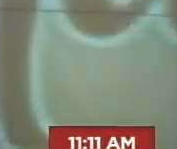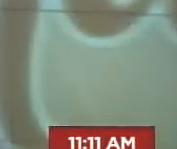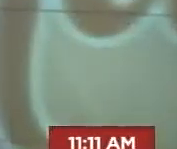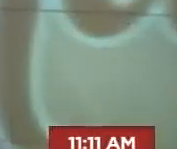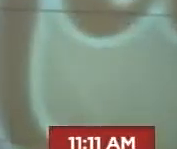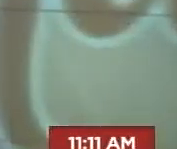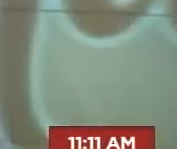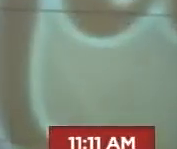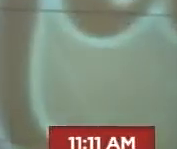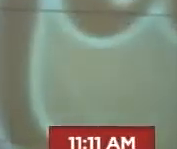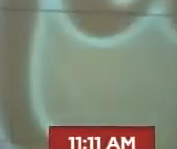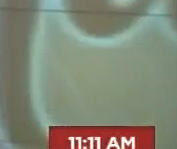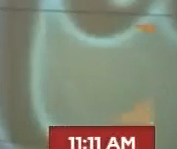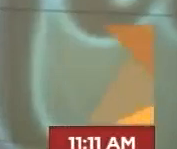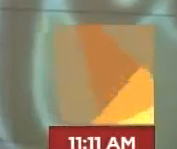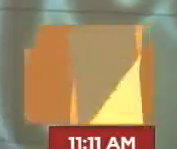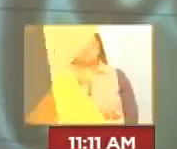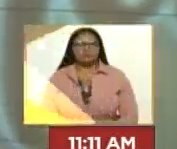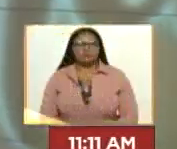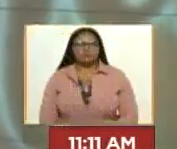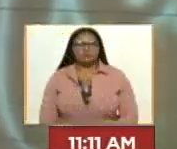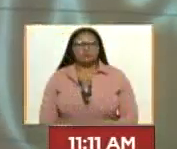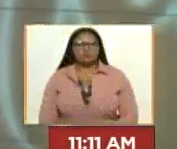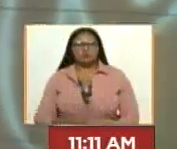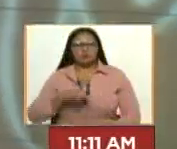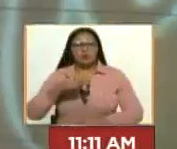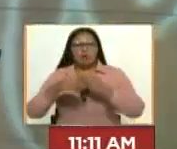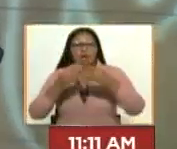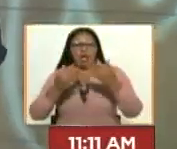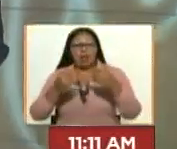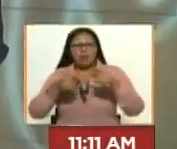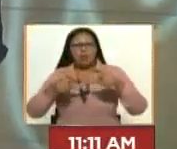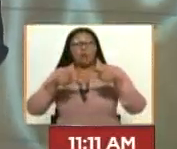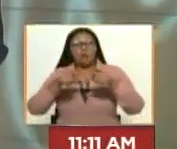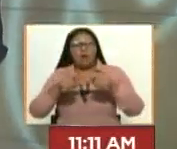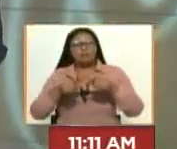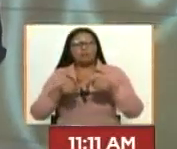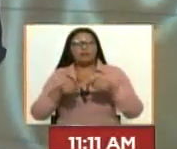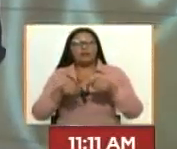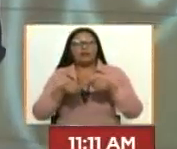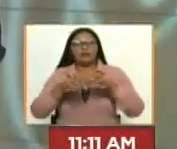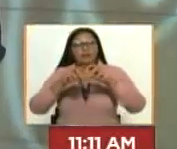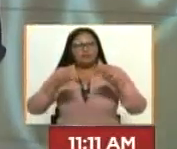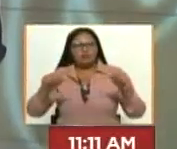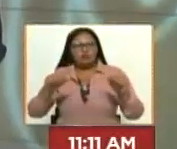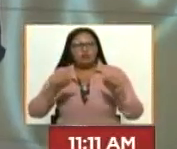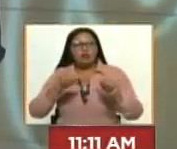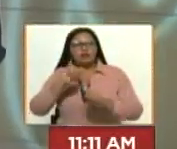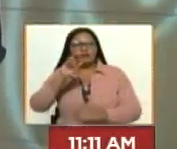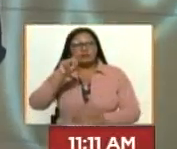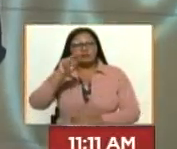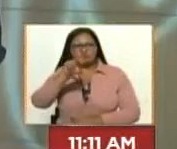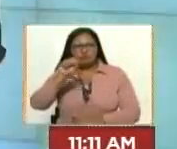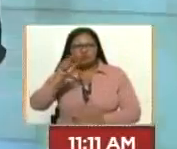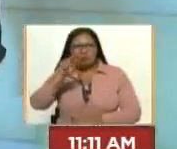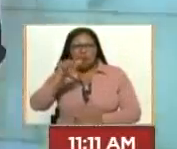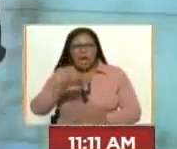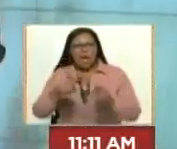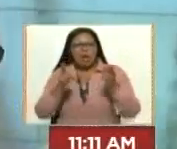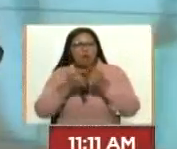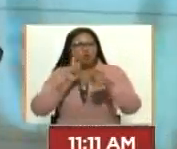presidiendo esta región insular, territorio Francisco de Miranda, anuncios que ha hecho el jefe de Estado hace